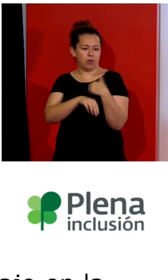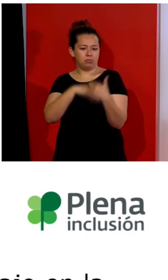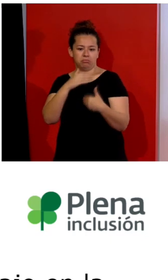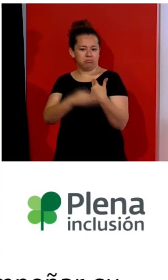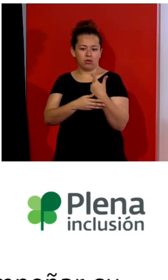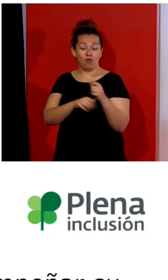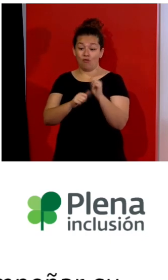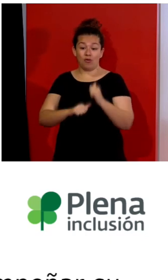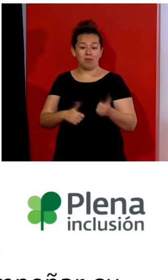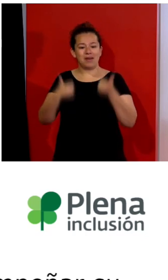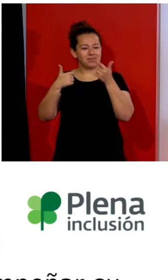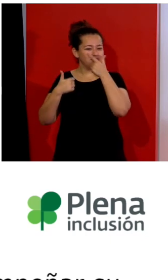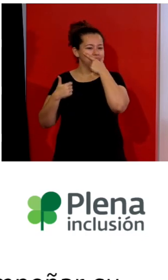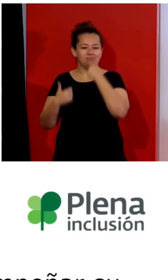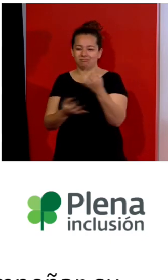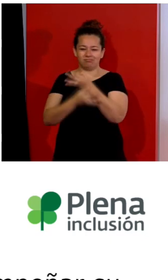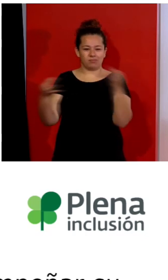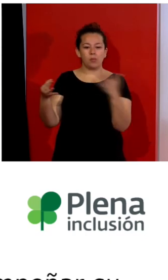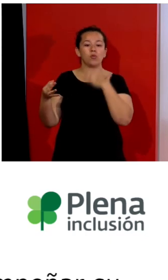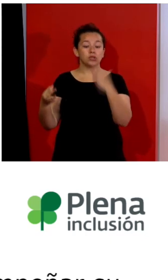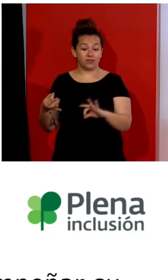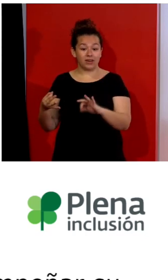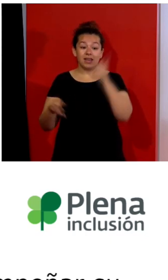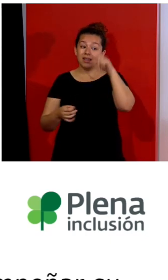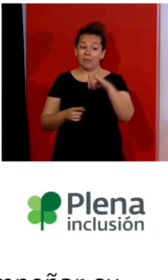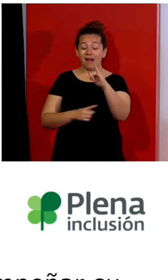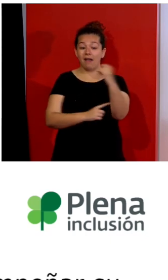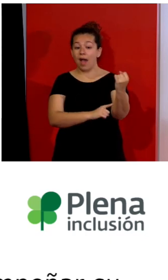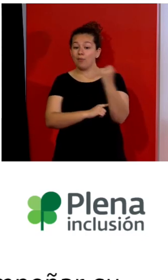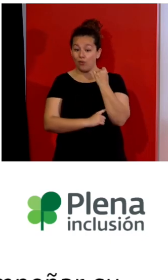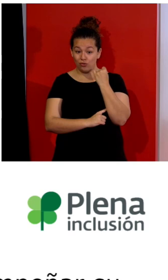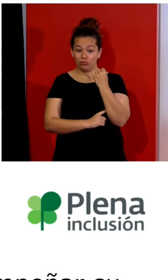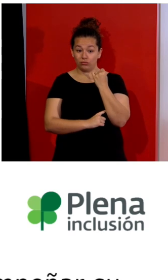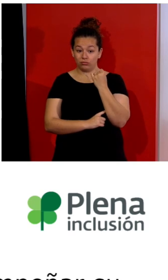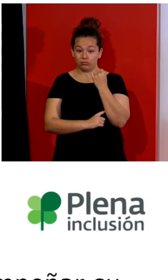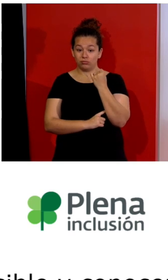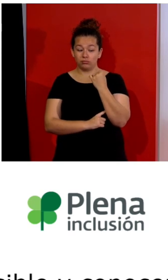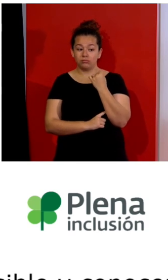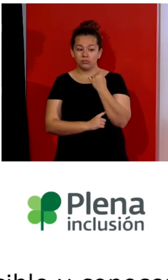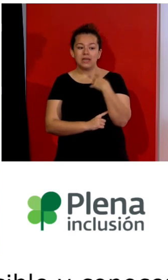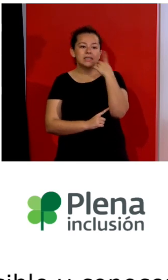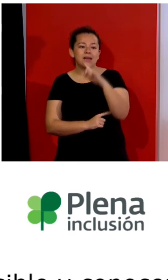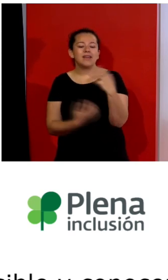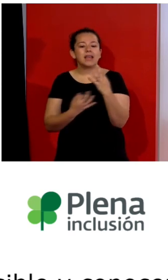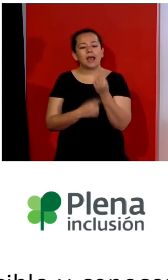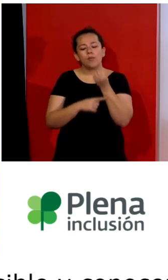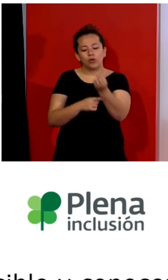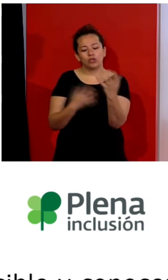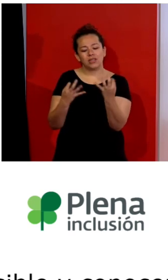más eficiente posible y conocer apoyos y conocer qué apoyos son necesarios para